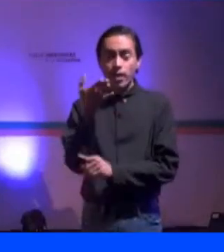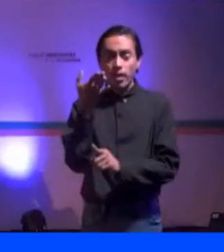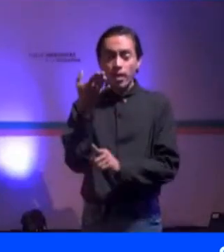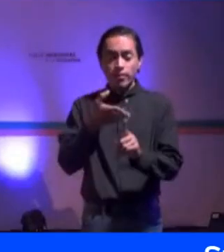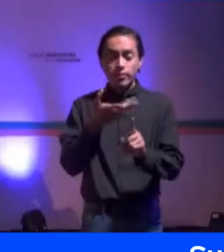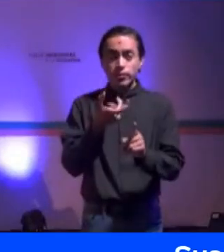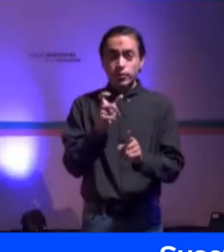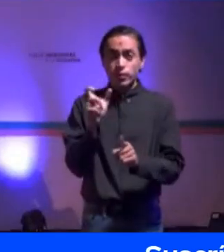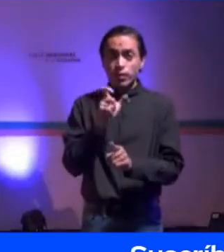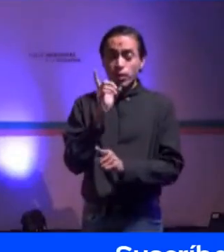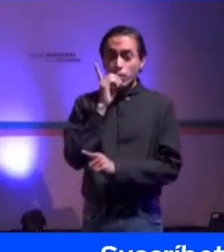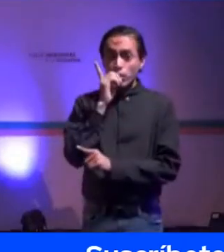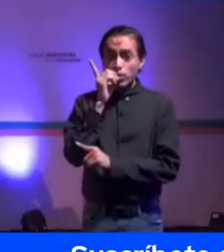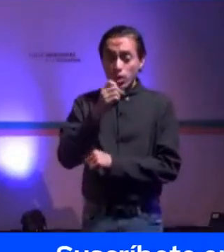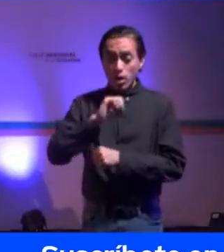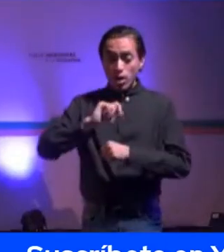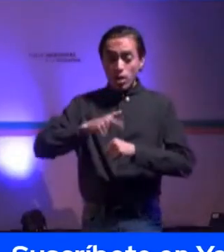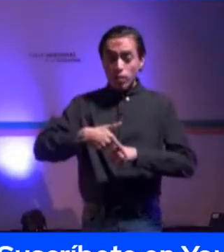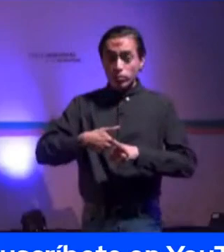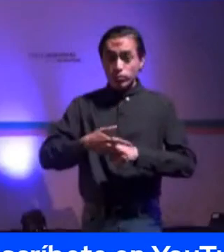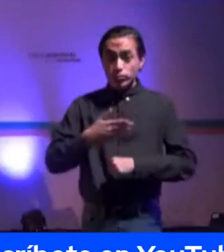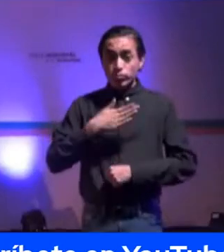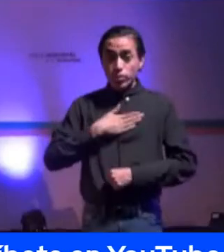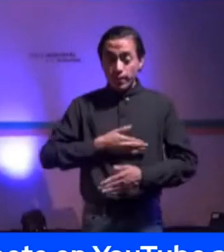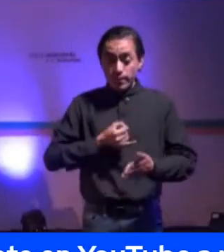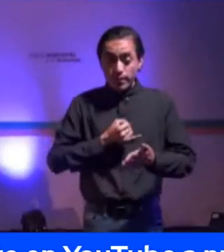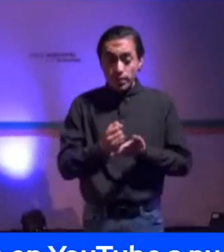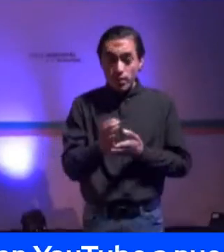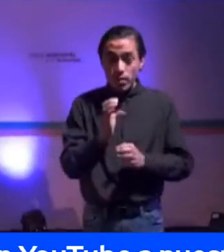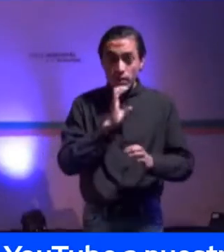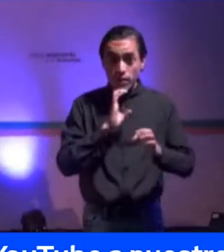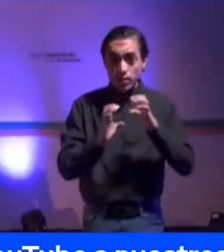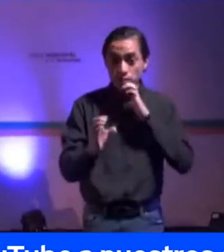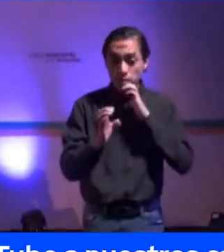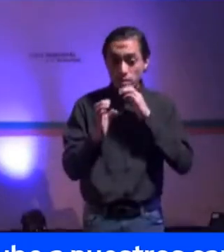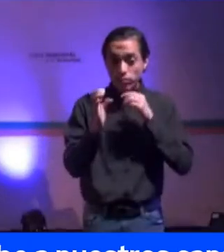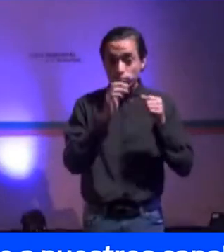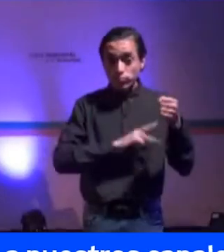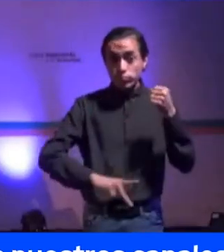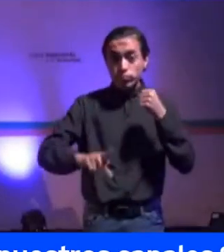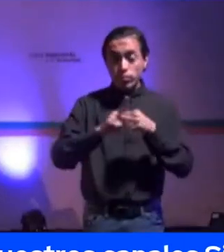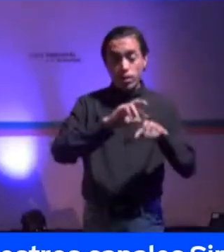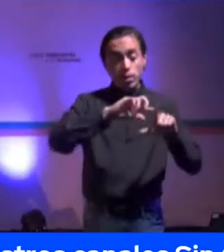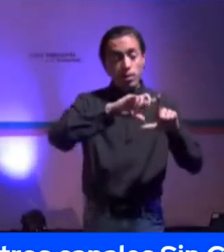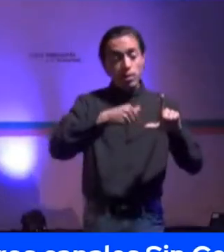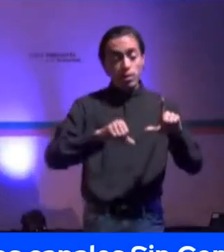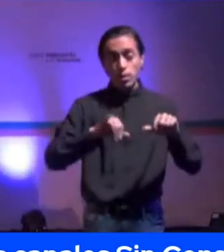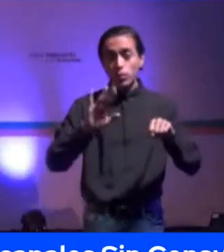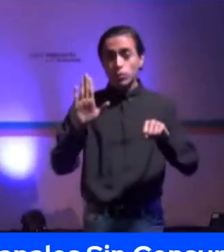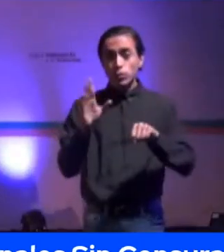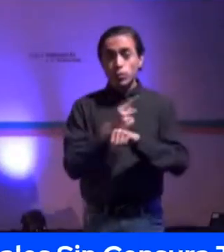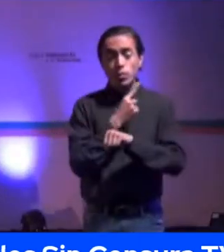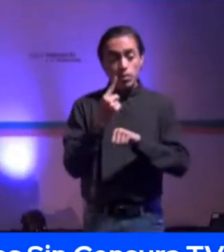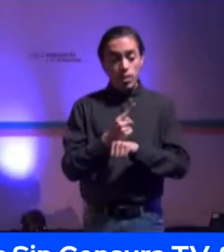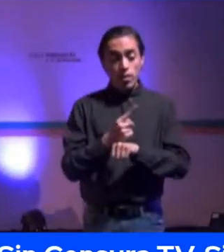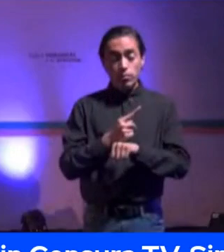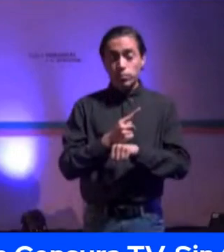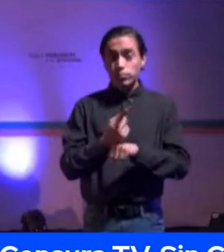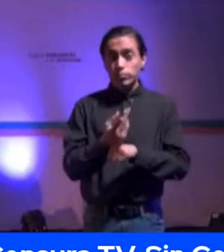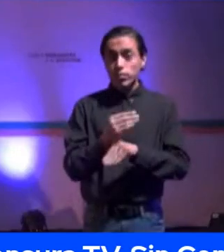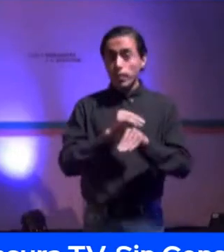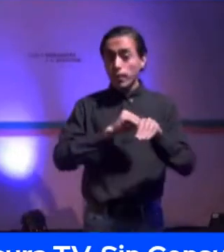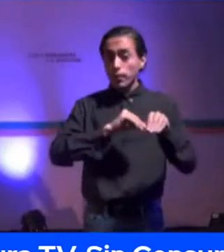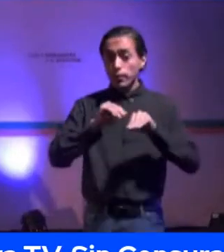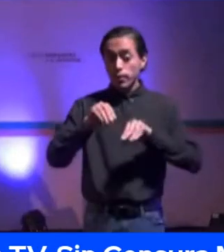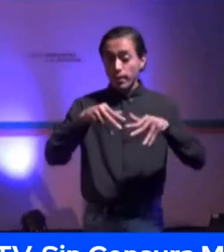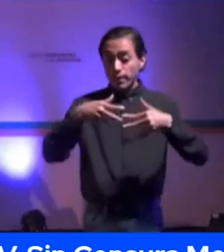a eso me refiero cuando hablo de una democratización de la información en nuestro país. Porque también, dicho sea de paso, este movimiento